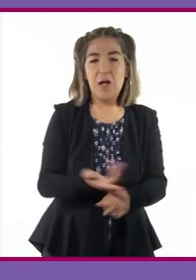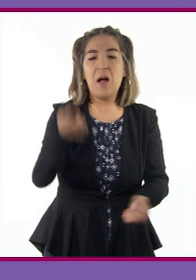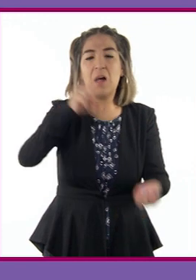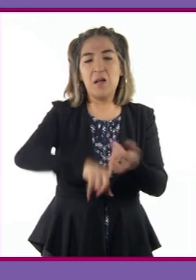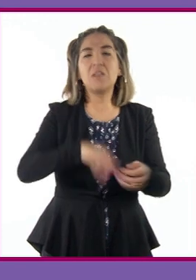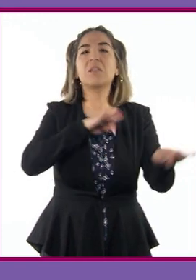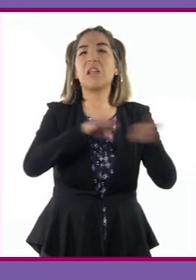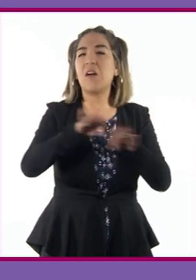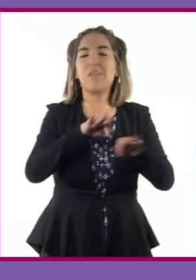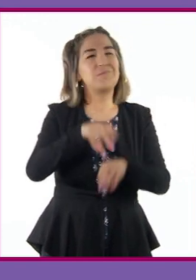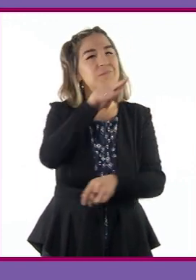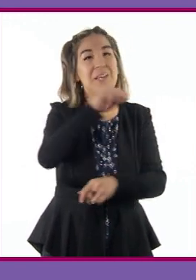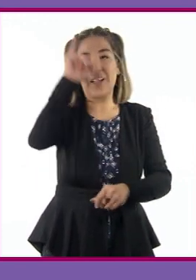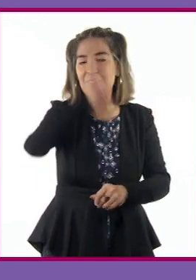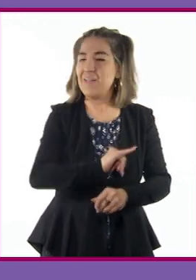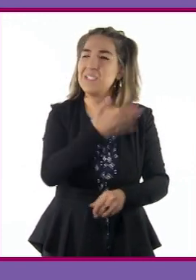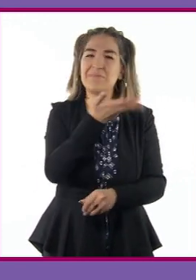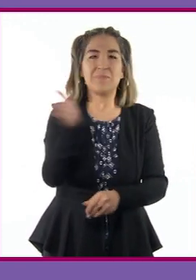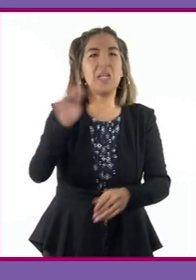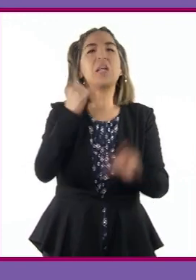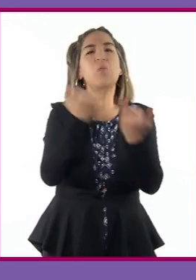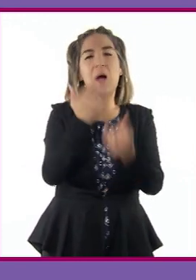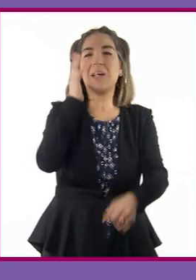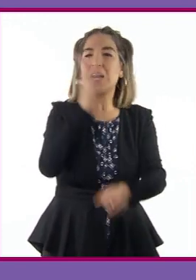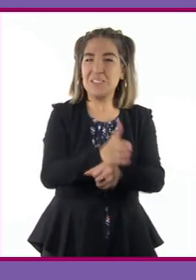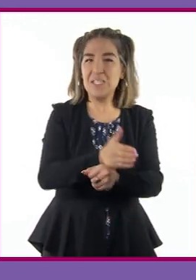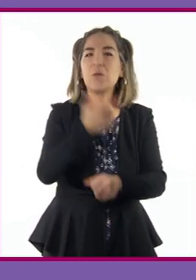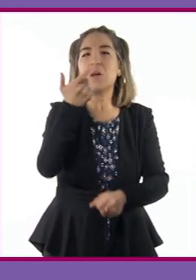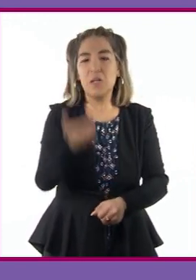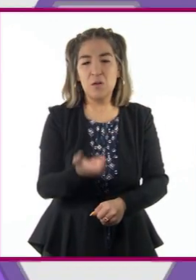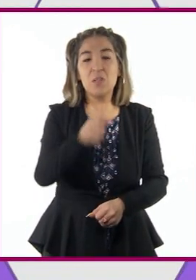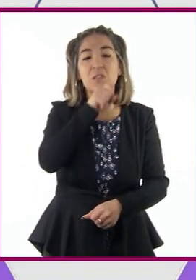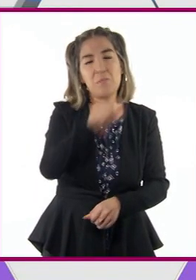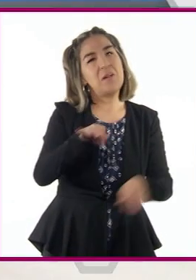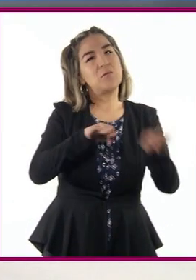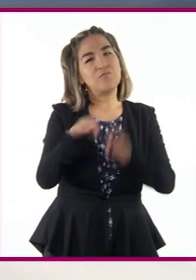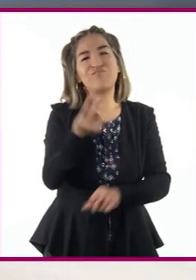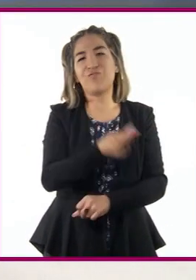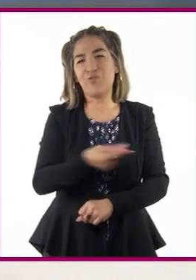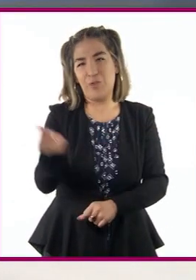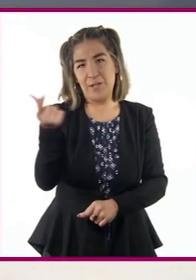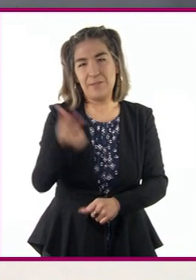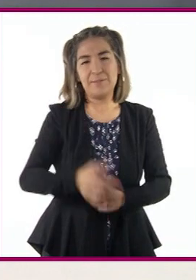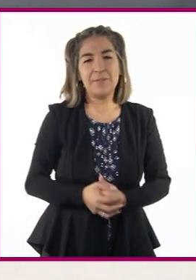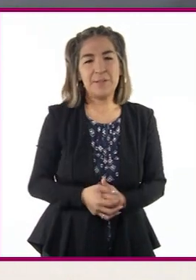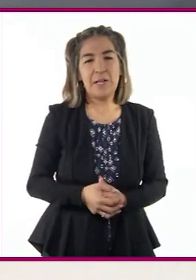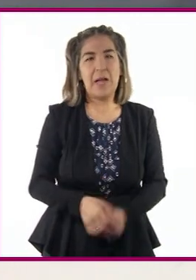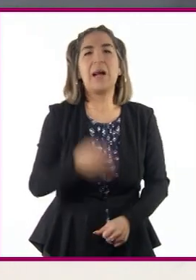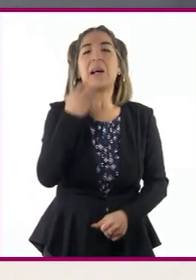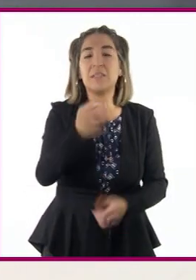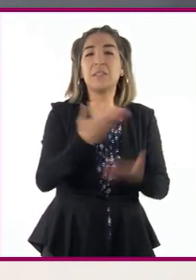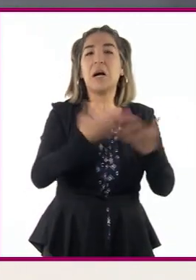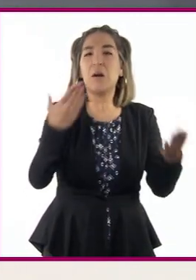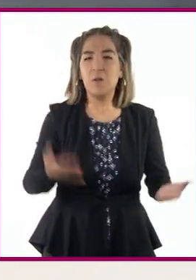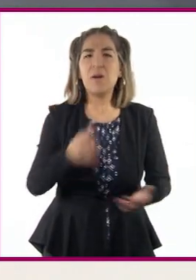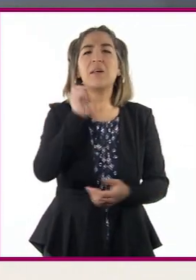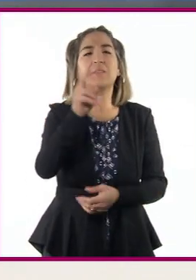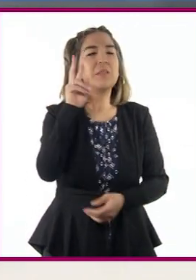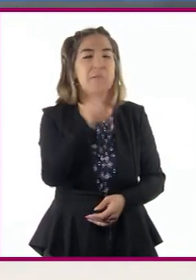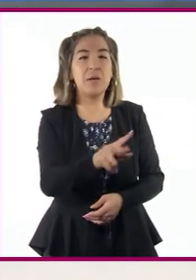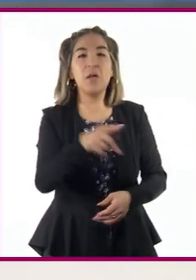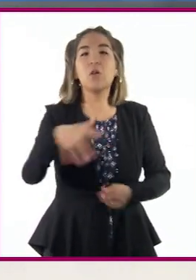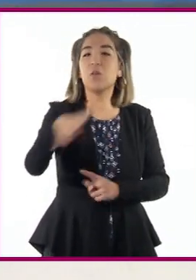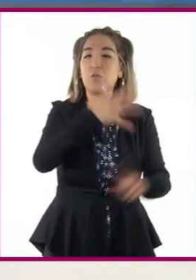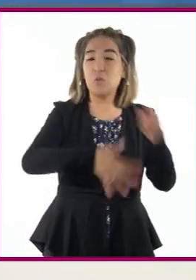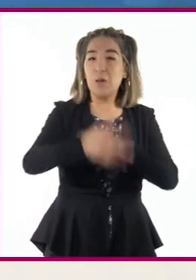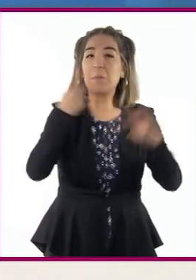del puesto y la sanción económica hasta la inhabilitación. Ahora, tenemos presente que las y